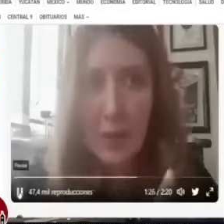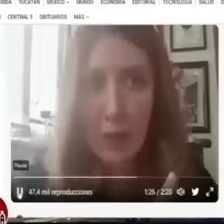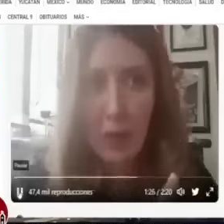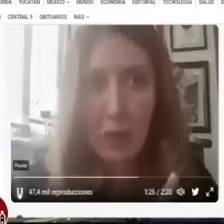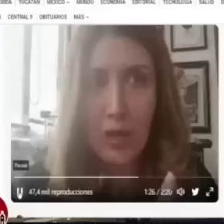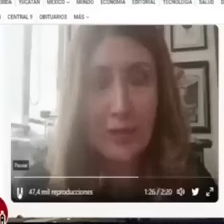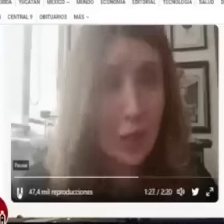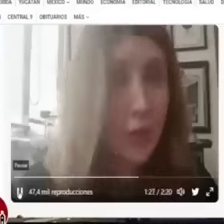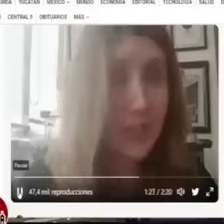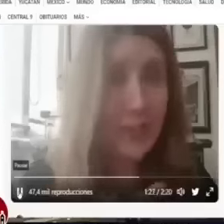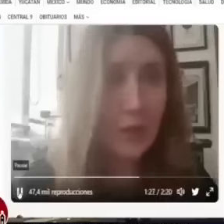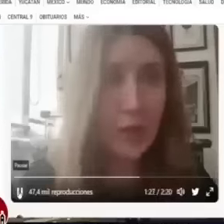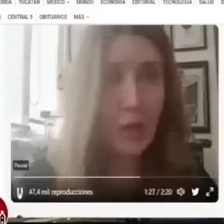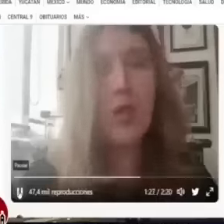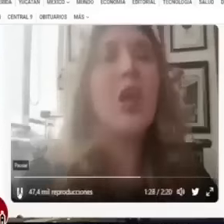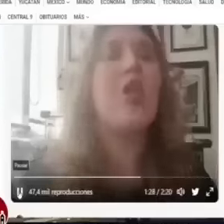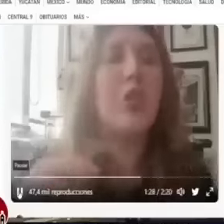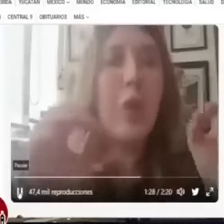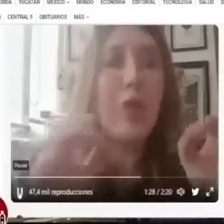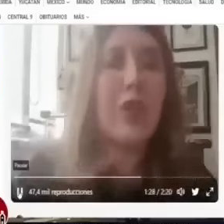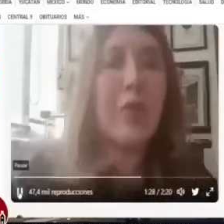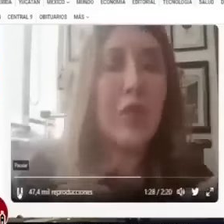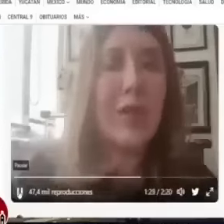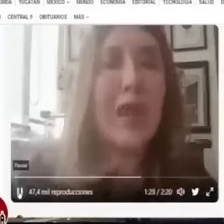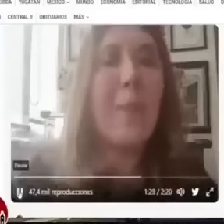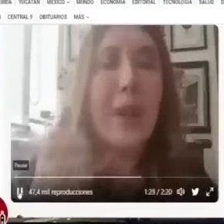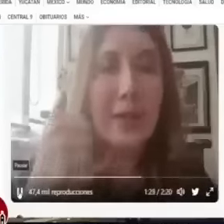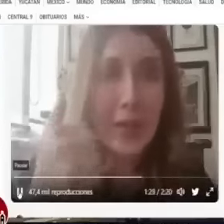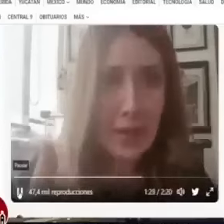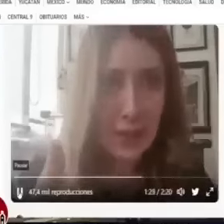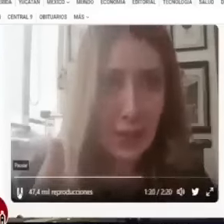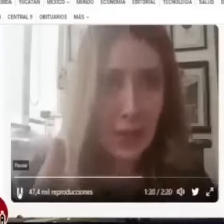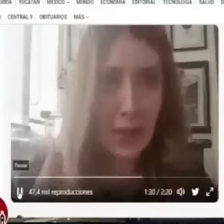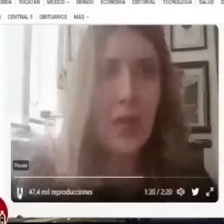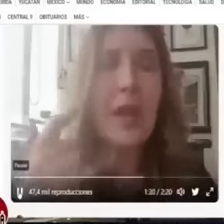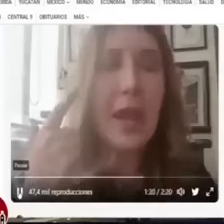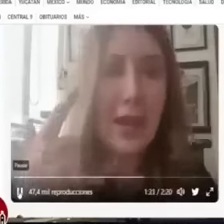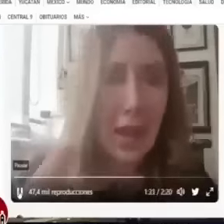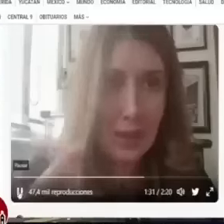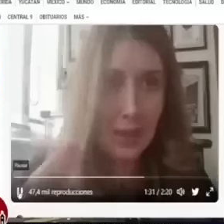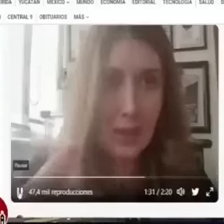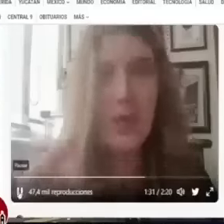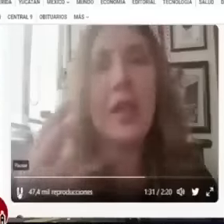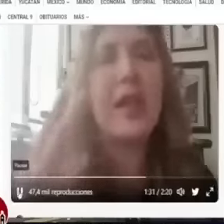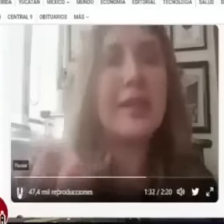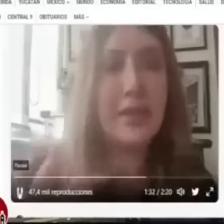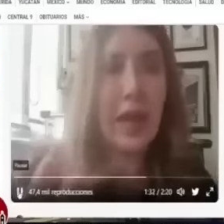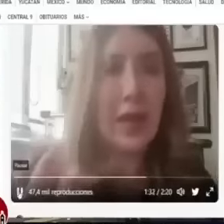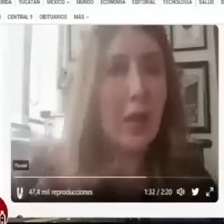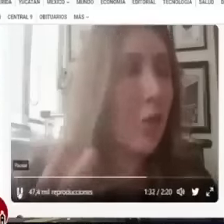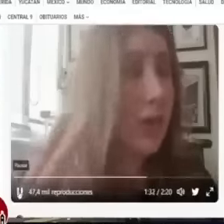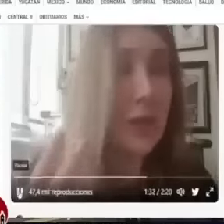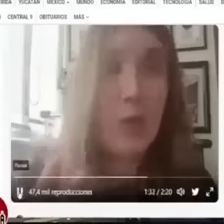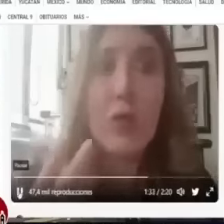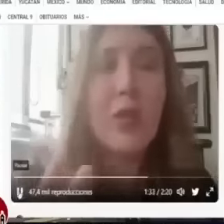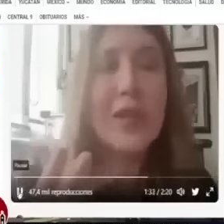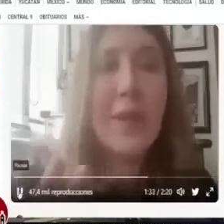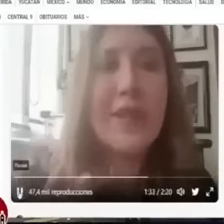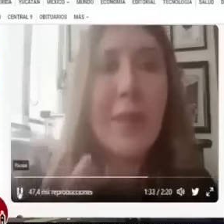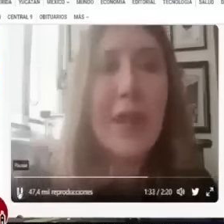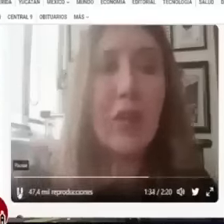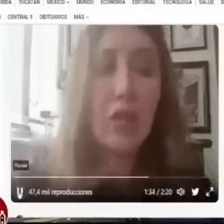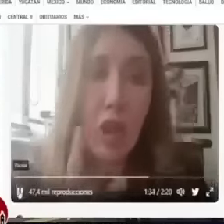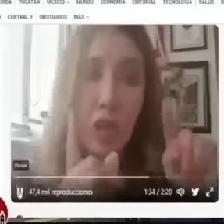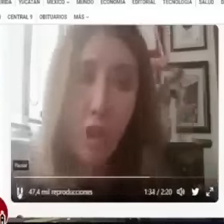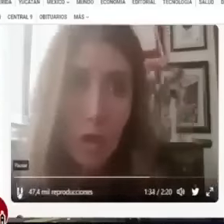una hora y media para conocerlas, y no obstante lo anterior, nos pronunciamos de manera pertinente, legal, ilícita, combatiendo